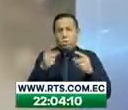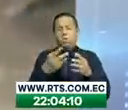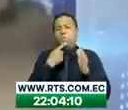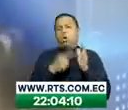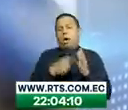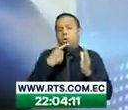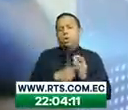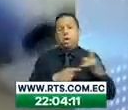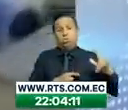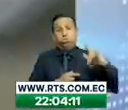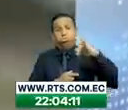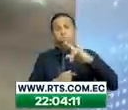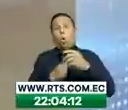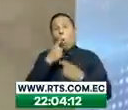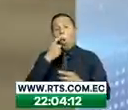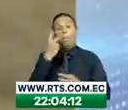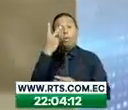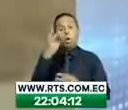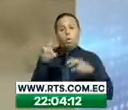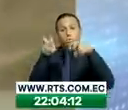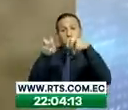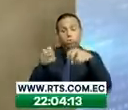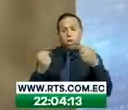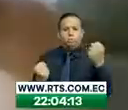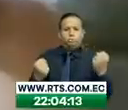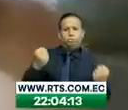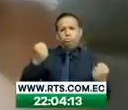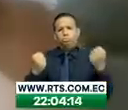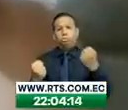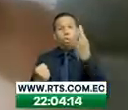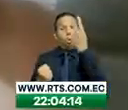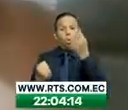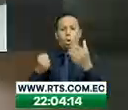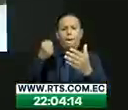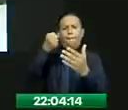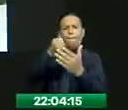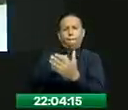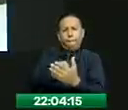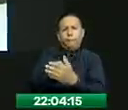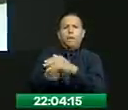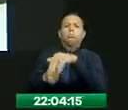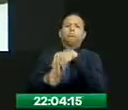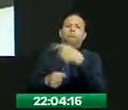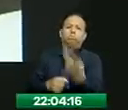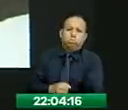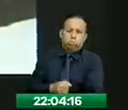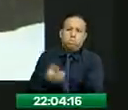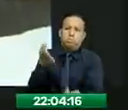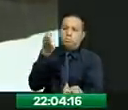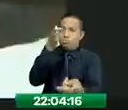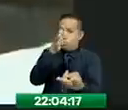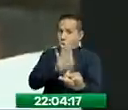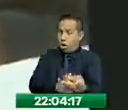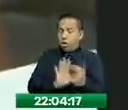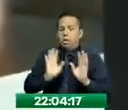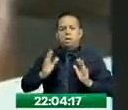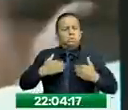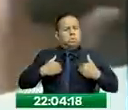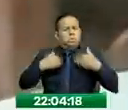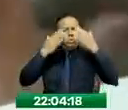dos pilotos y uno de ellos lamentablemente falleció no sé si vamos a aterrizar porque él es perfecto fue